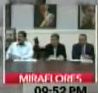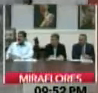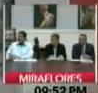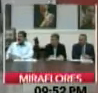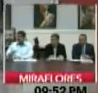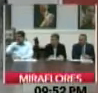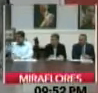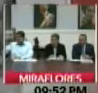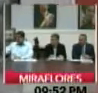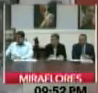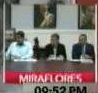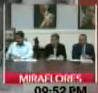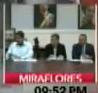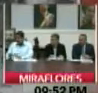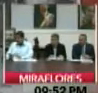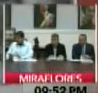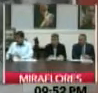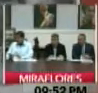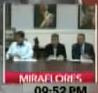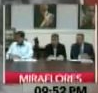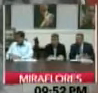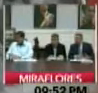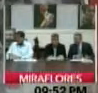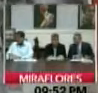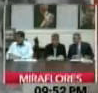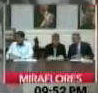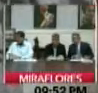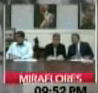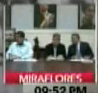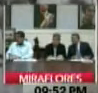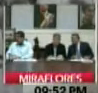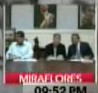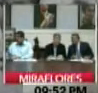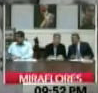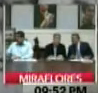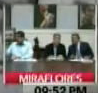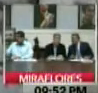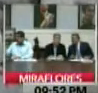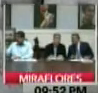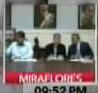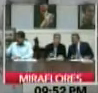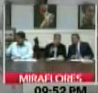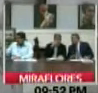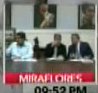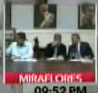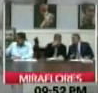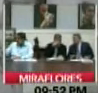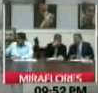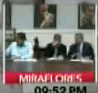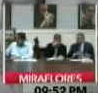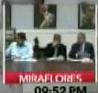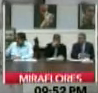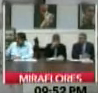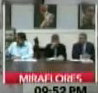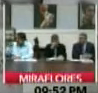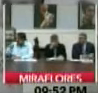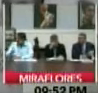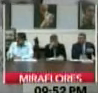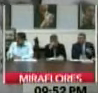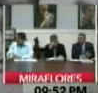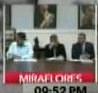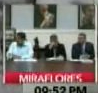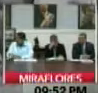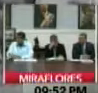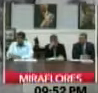Miren esto, ministro del Trabajo. El Estado no tiene dinero para garantizar la seguridad social, eso tendrá que esperar en el